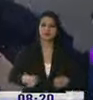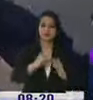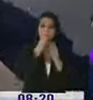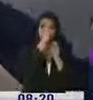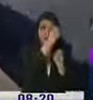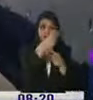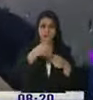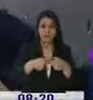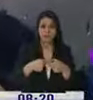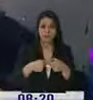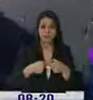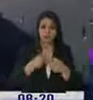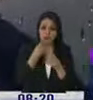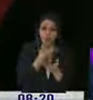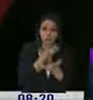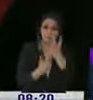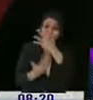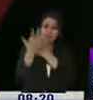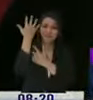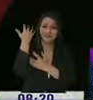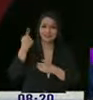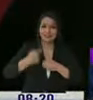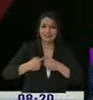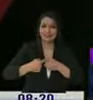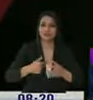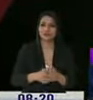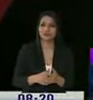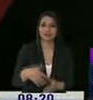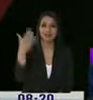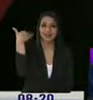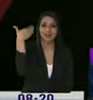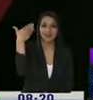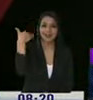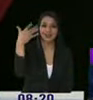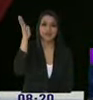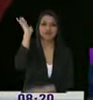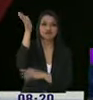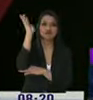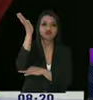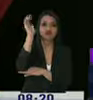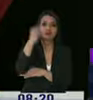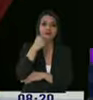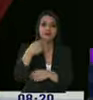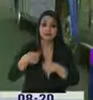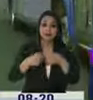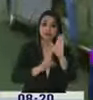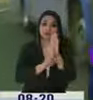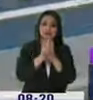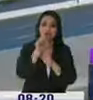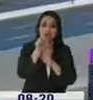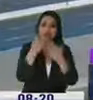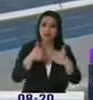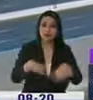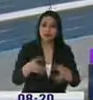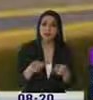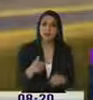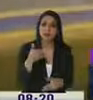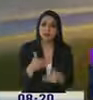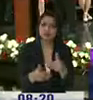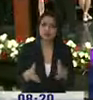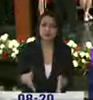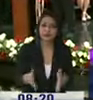la historia de la capital. En su discurso, el burgomaestre habló sobre el desarrollo de la ciudad y del avance en